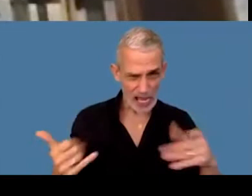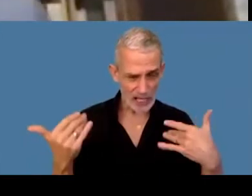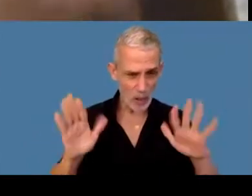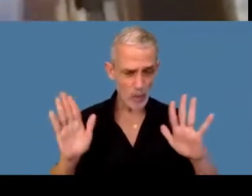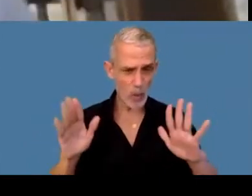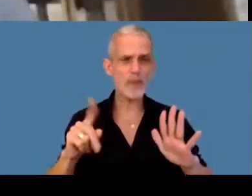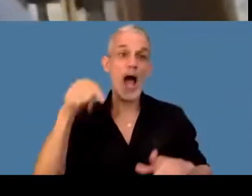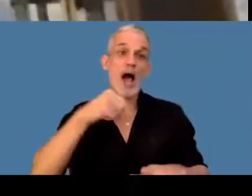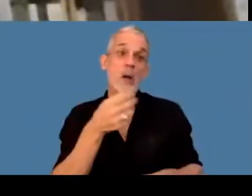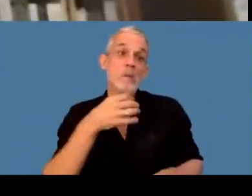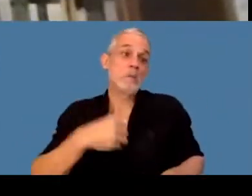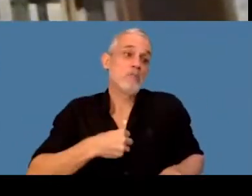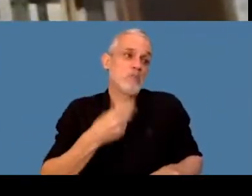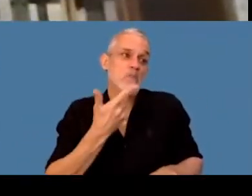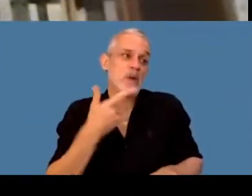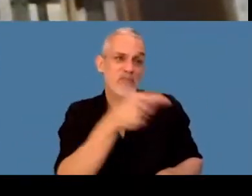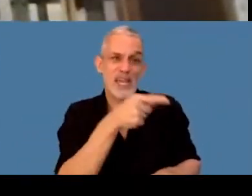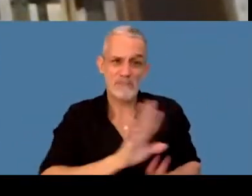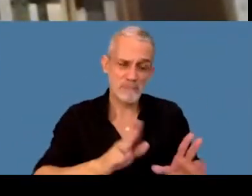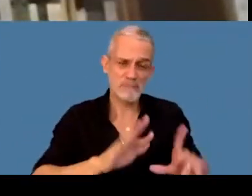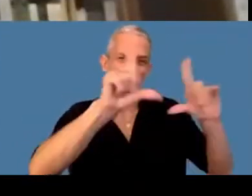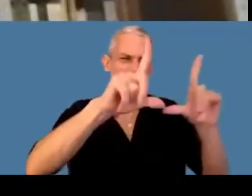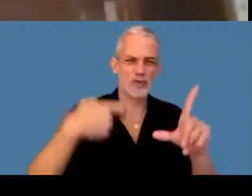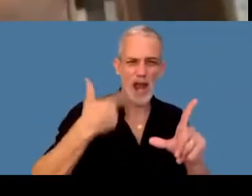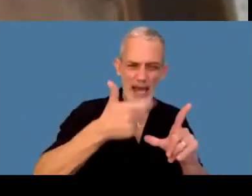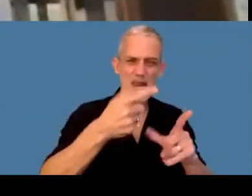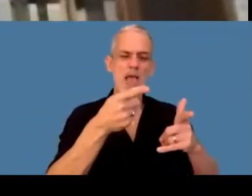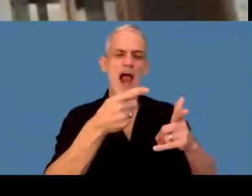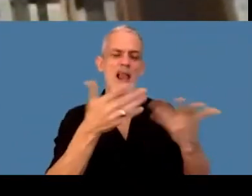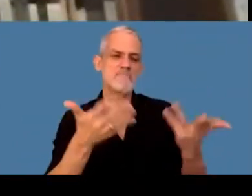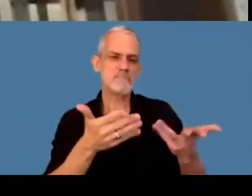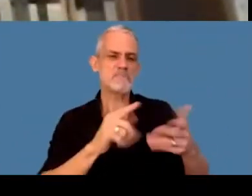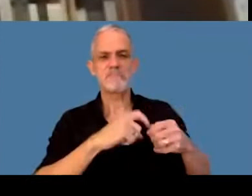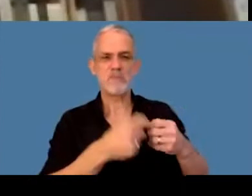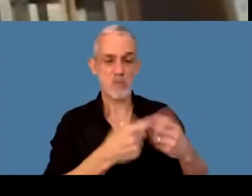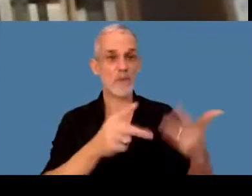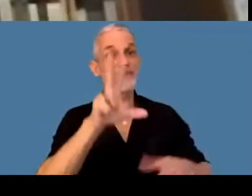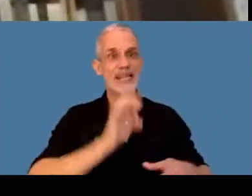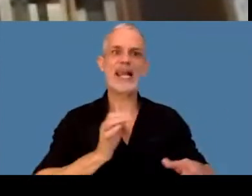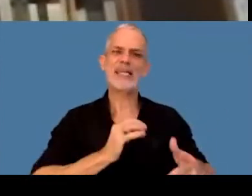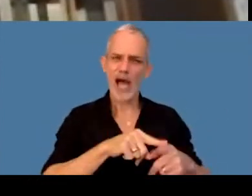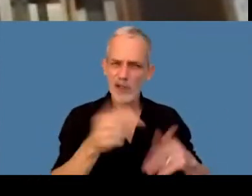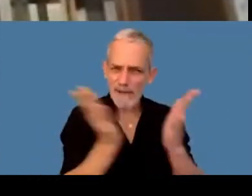prefiere este, y esta es una de las grandes discusiones en torno al modelo sindical. Y miren, después de 30 años de estudiar esto,